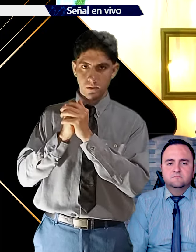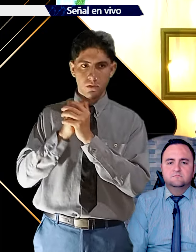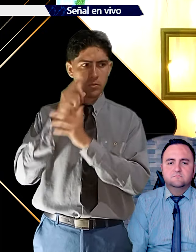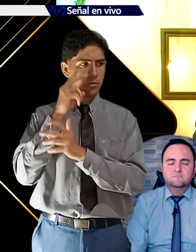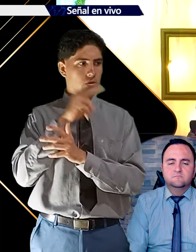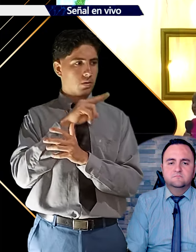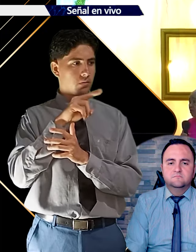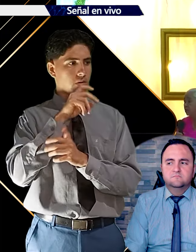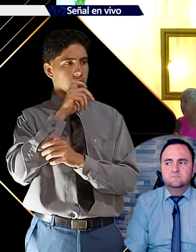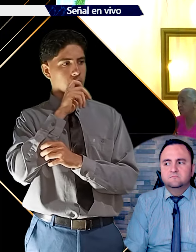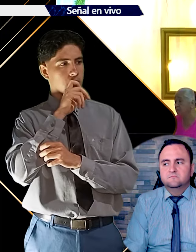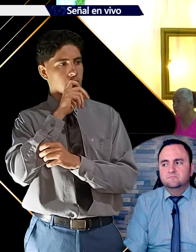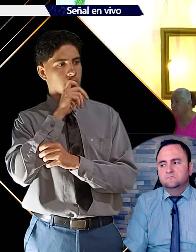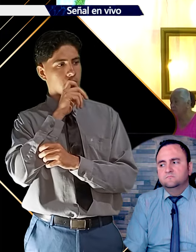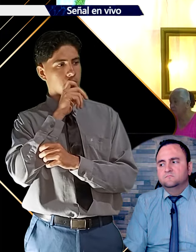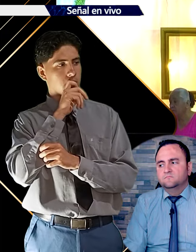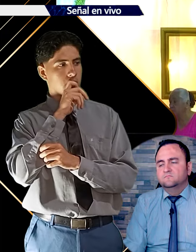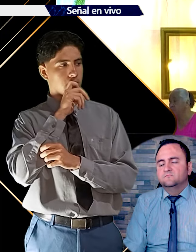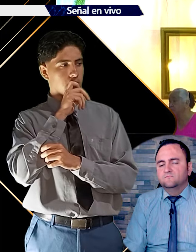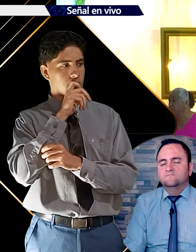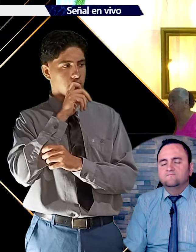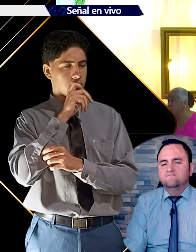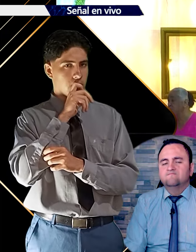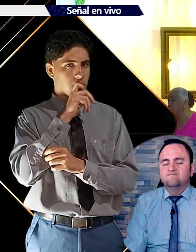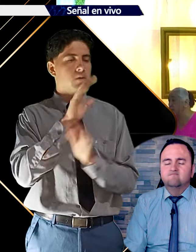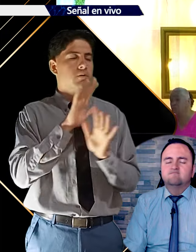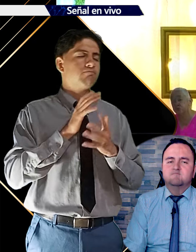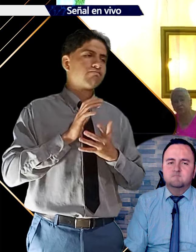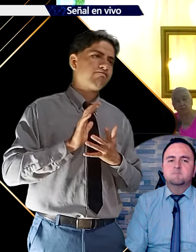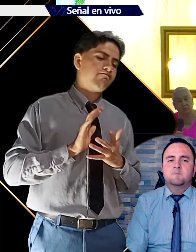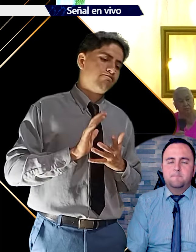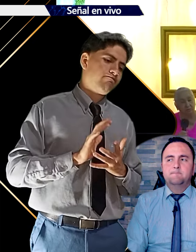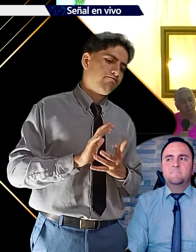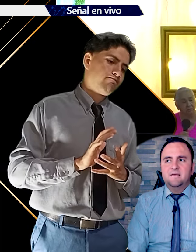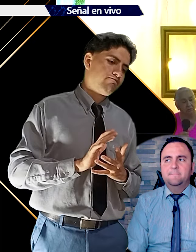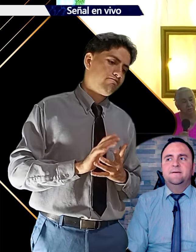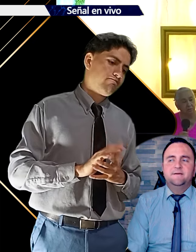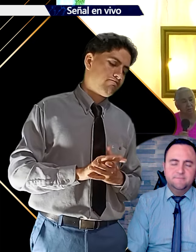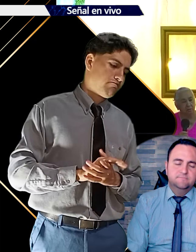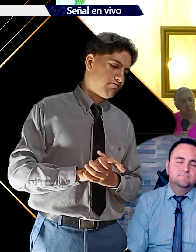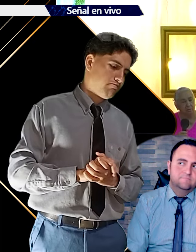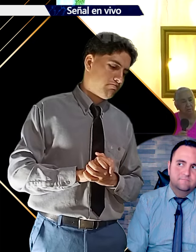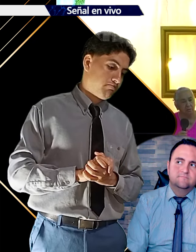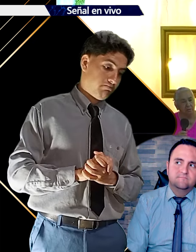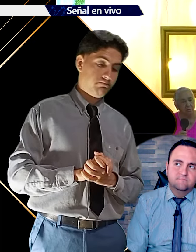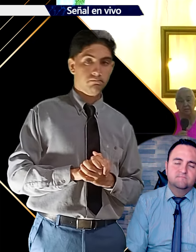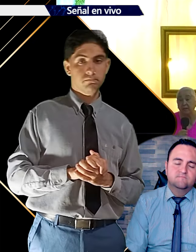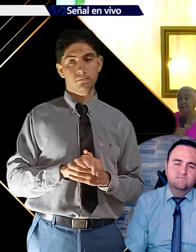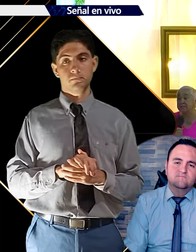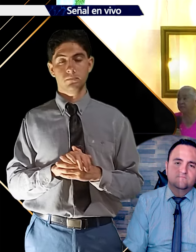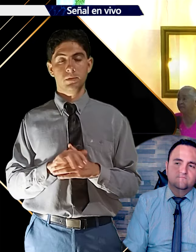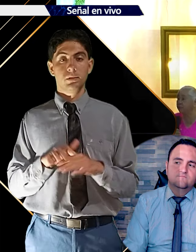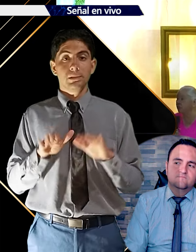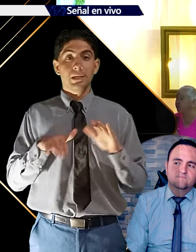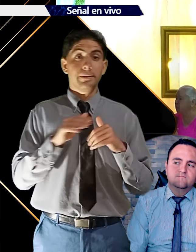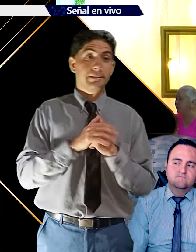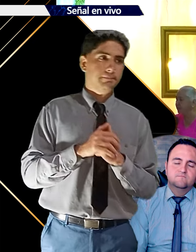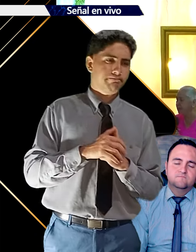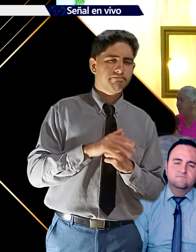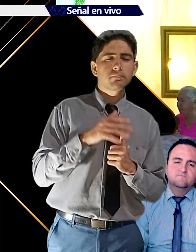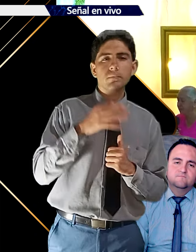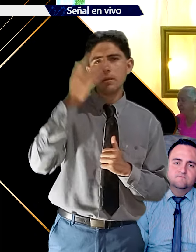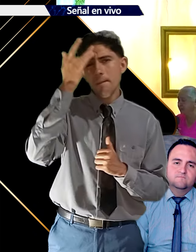Entonces, claro, el muchacho está amedrentado. Porque usted no sabe si el muchacho fue violado porque usted lo descuidó. Porque tal vez le falta una